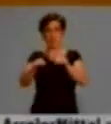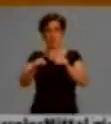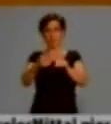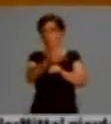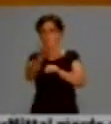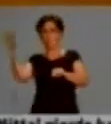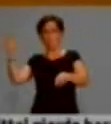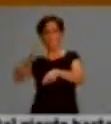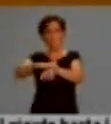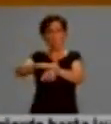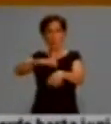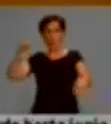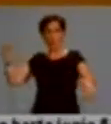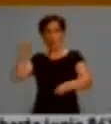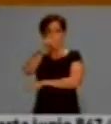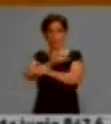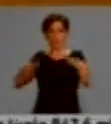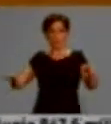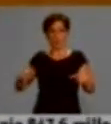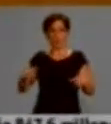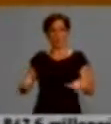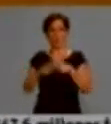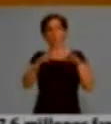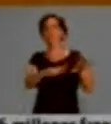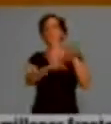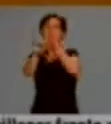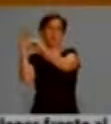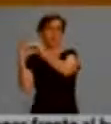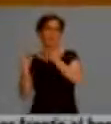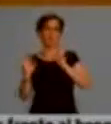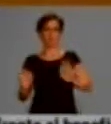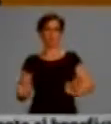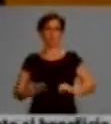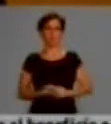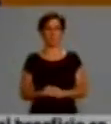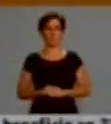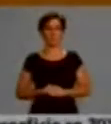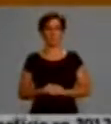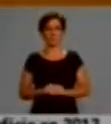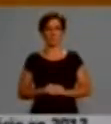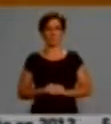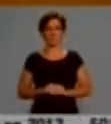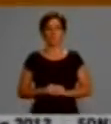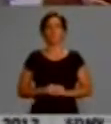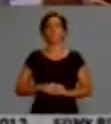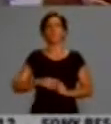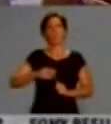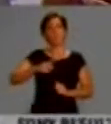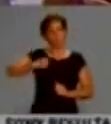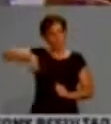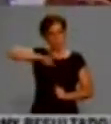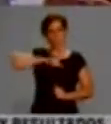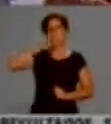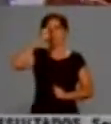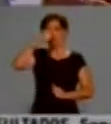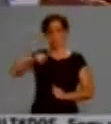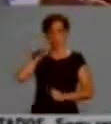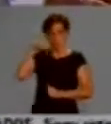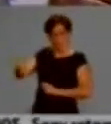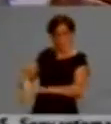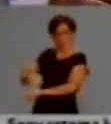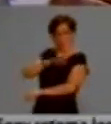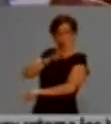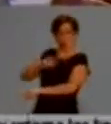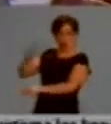la inmensa mayoría de los españoles. Y sabemos, por el señor Bárcenas, que existe